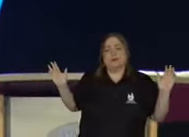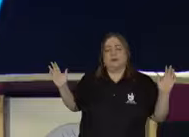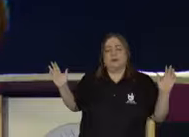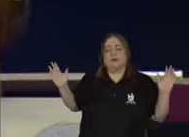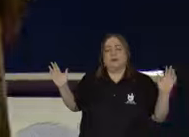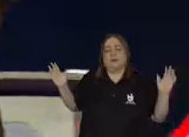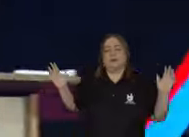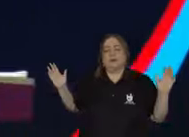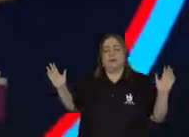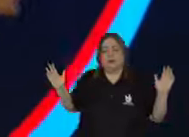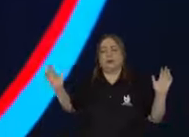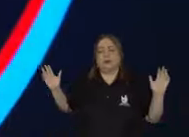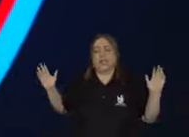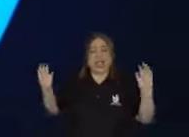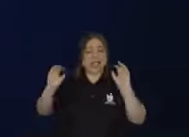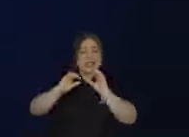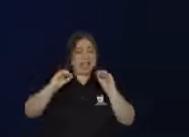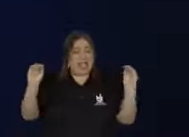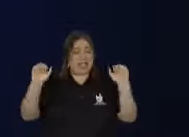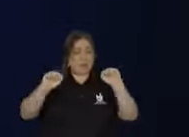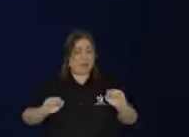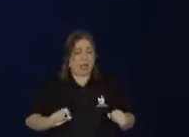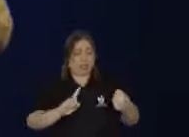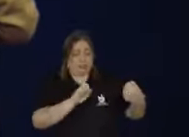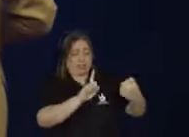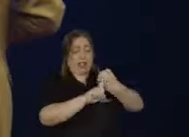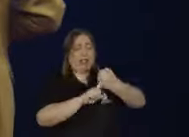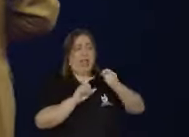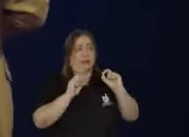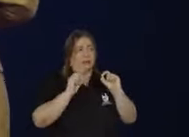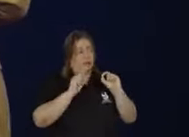No hay nadie que nos sorprenda, nos impacte,